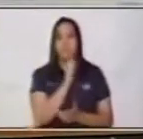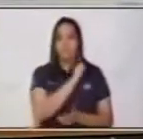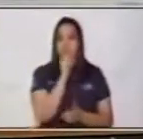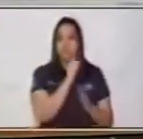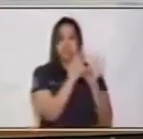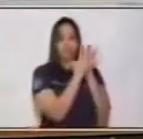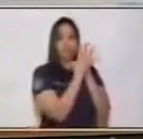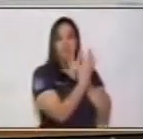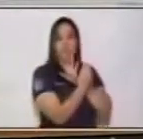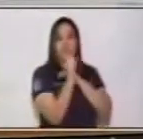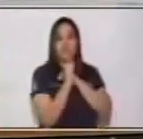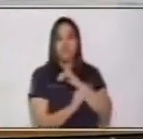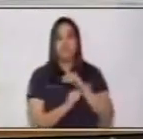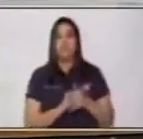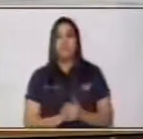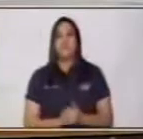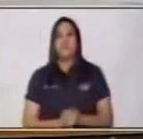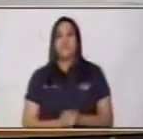8x